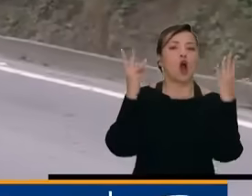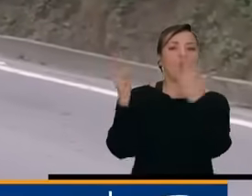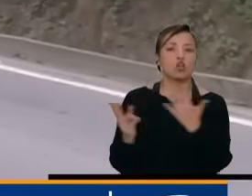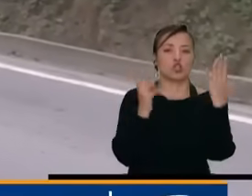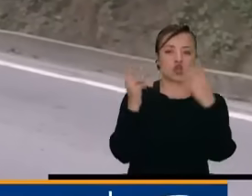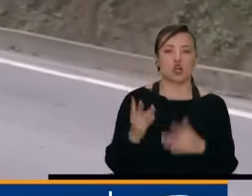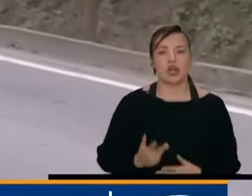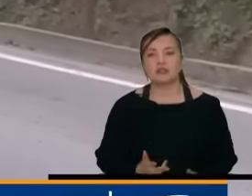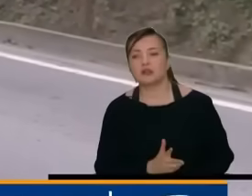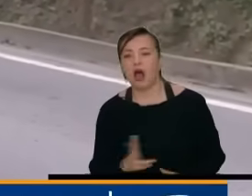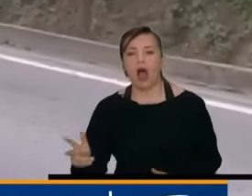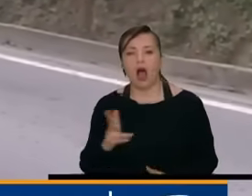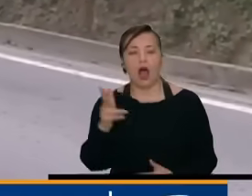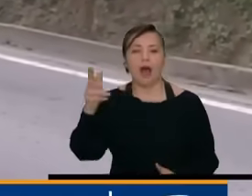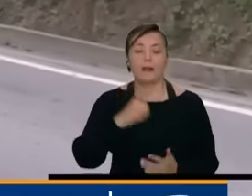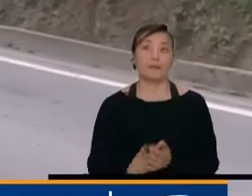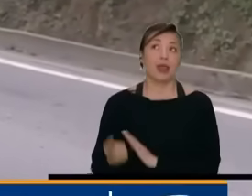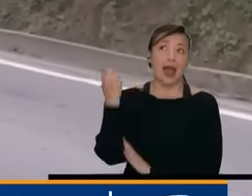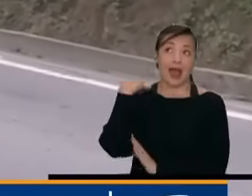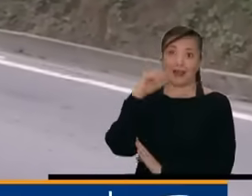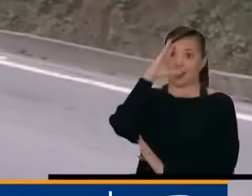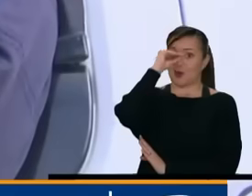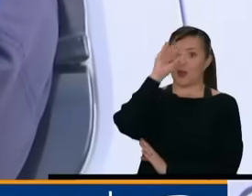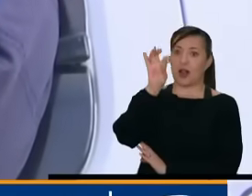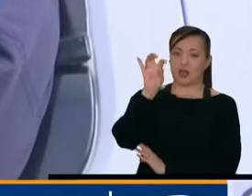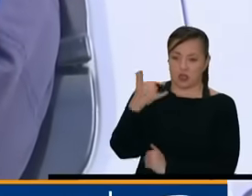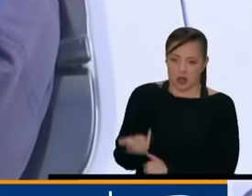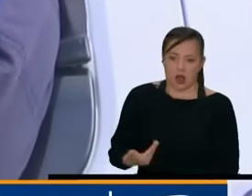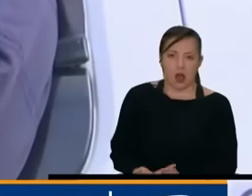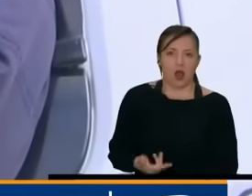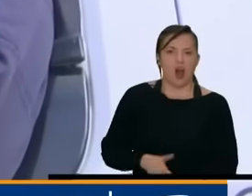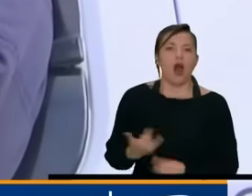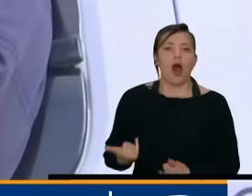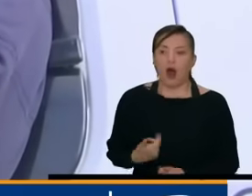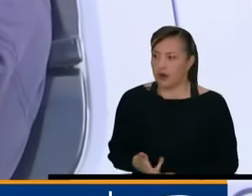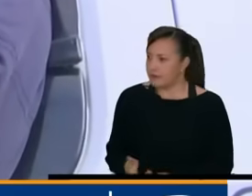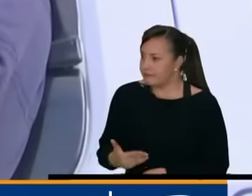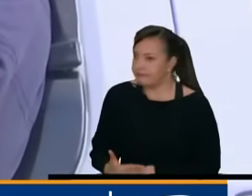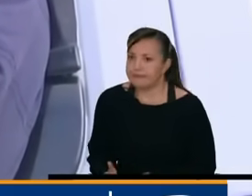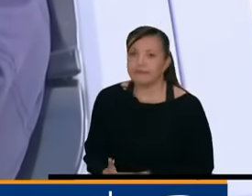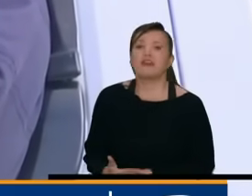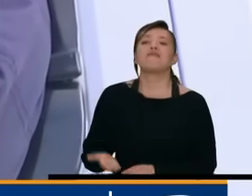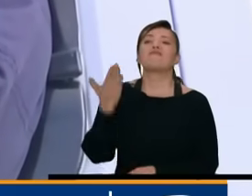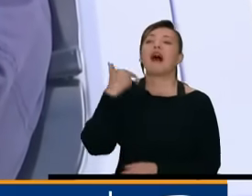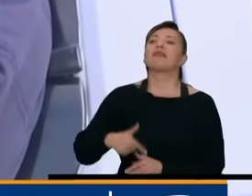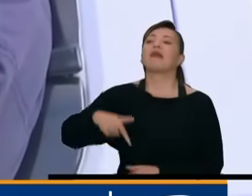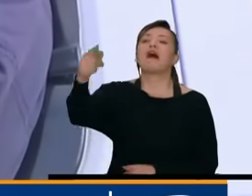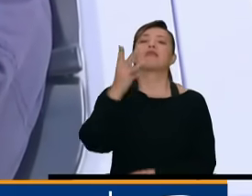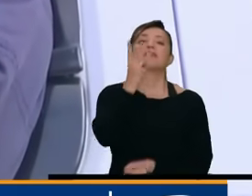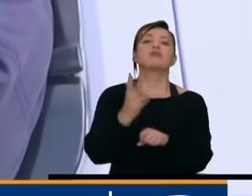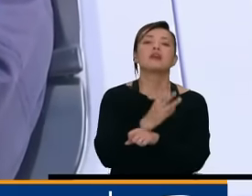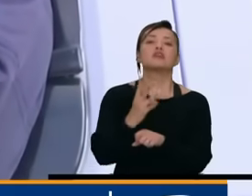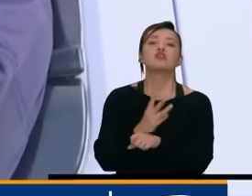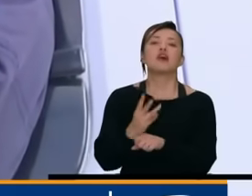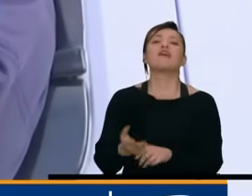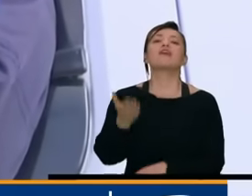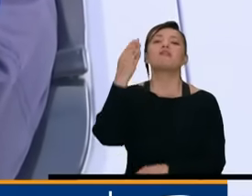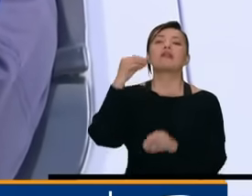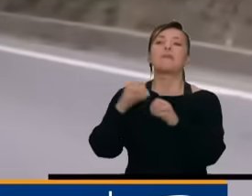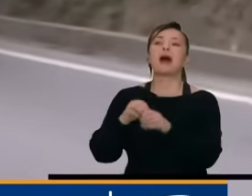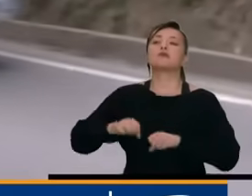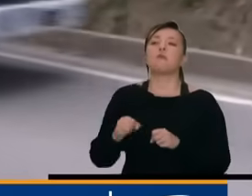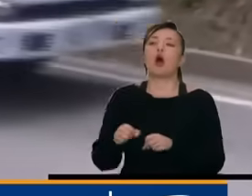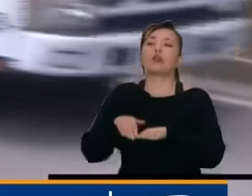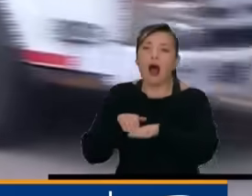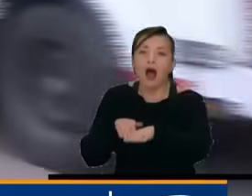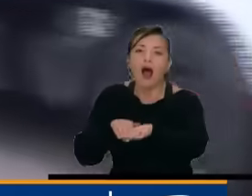8 horas. Salimos ayer a las 9 de la noche y vea la hora que es y hasta ahora vamos por acá. Nos quedan todavía 3 horas más de camino y nos faltan los trancones entrando a